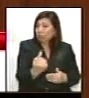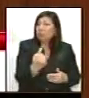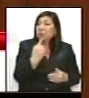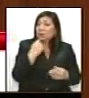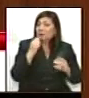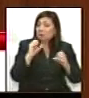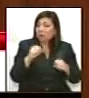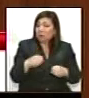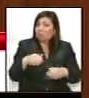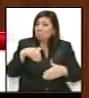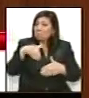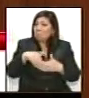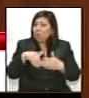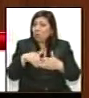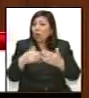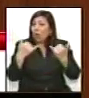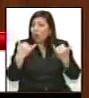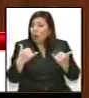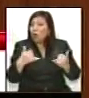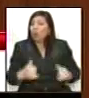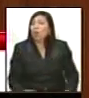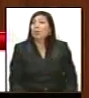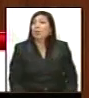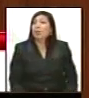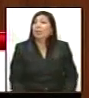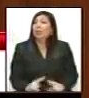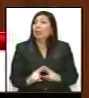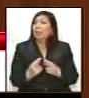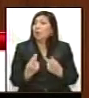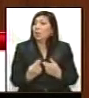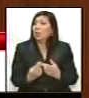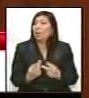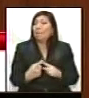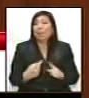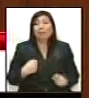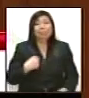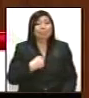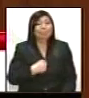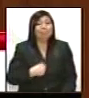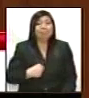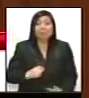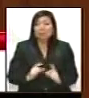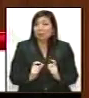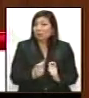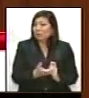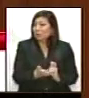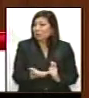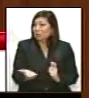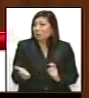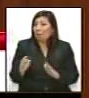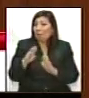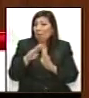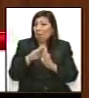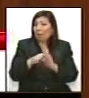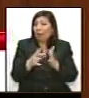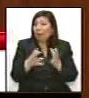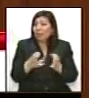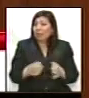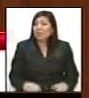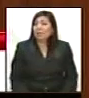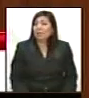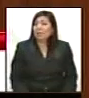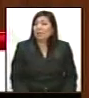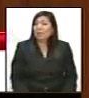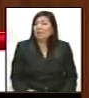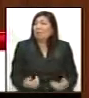decidió por votación que hoy día se lleva a cabo decisión lamentablemente dos colegas son minoría y quieren hacer con su